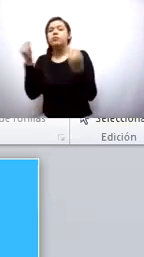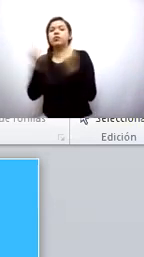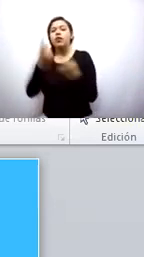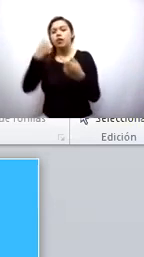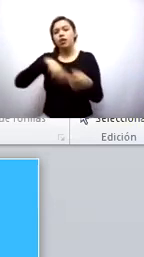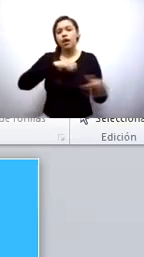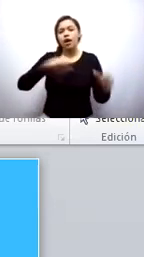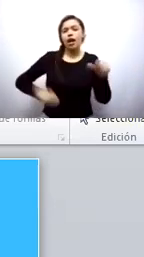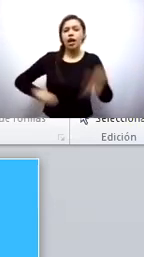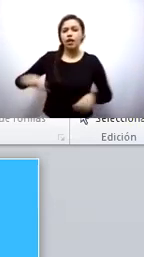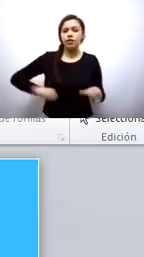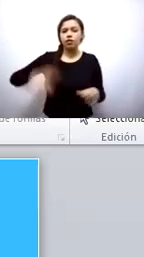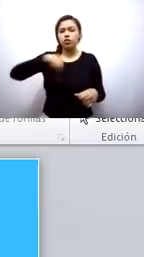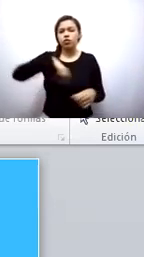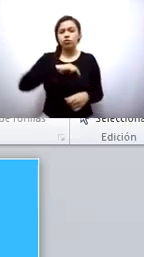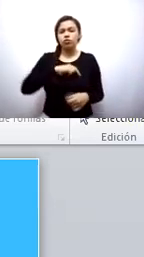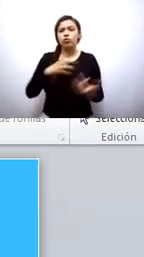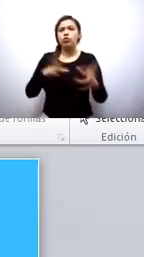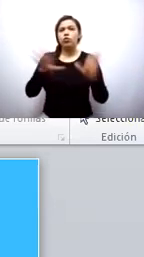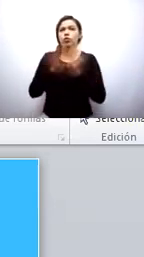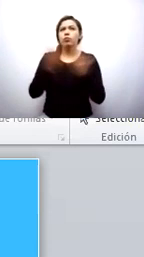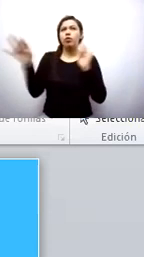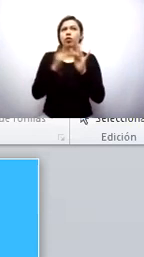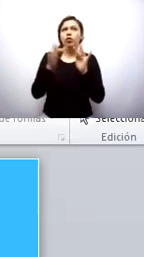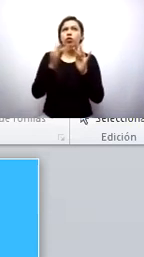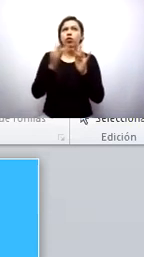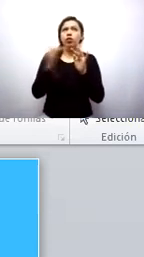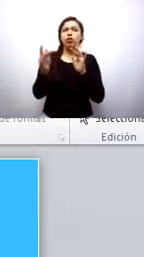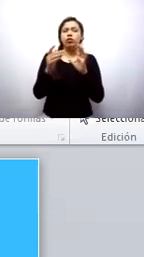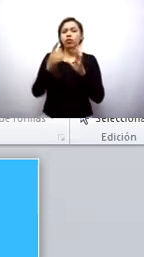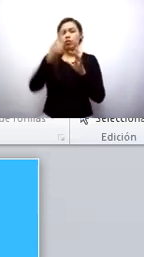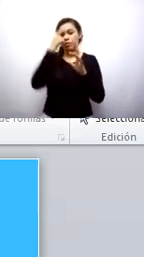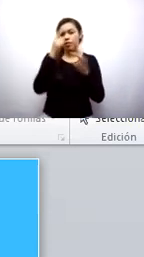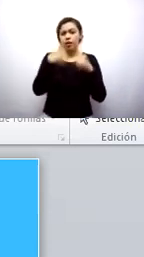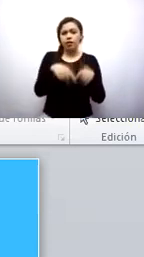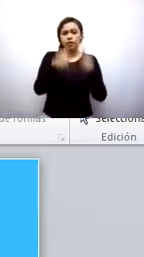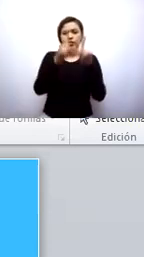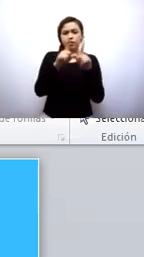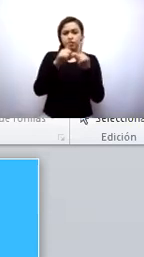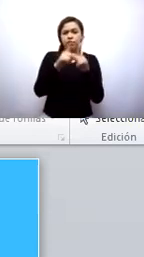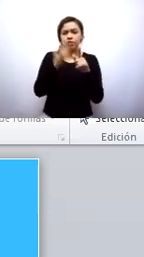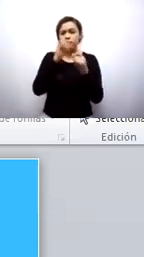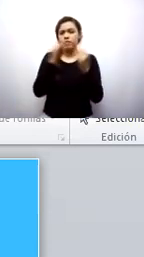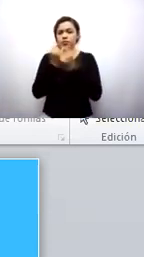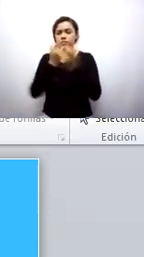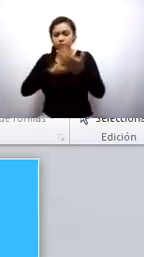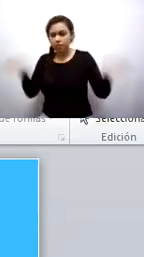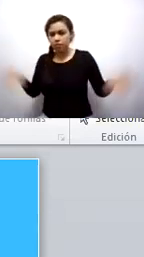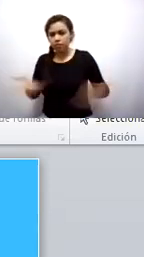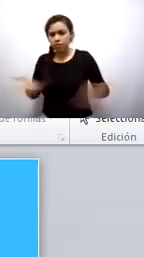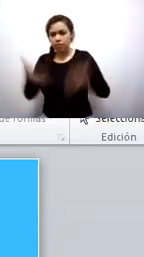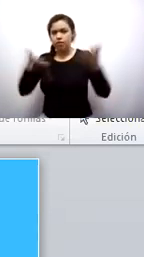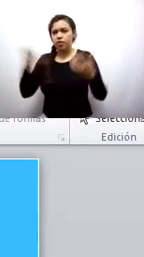estamos transmitiendo esos contactos a través de una pantalla. Promover el protagonismo del alumno,